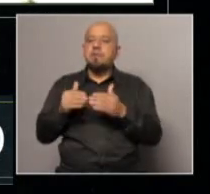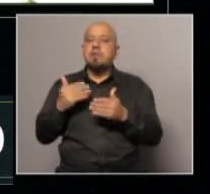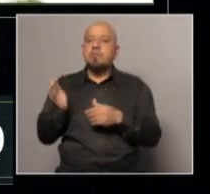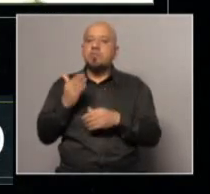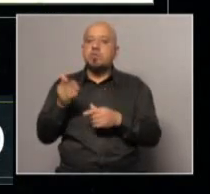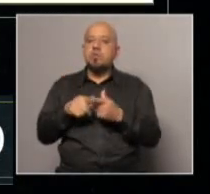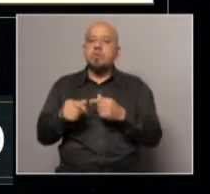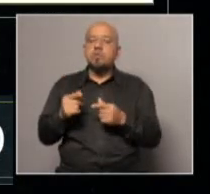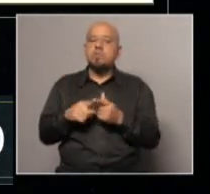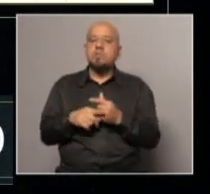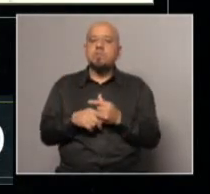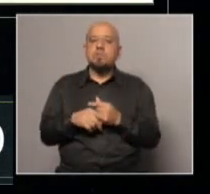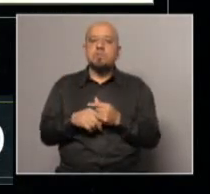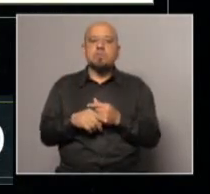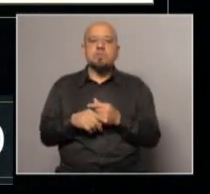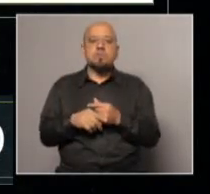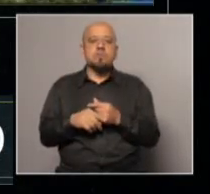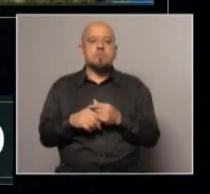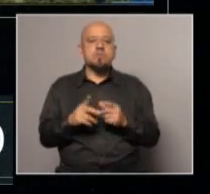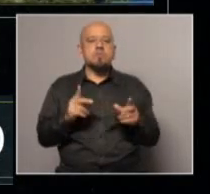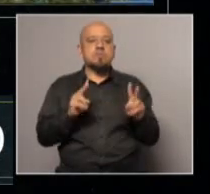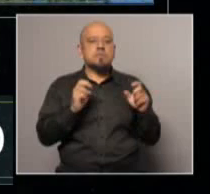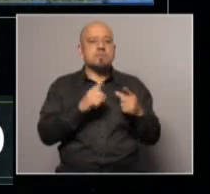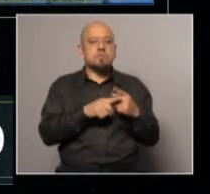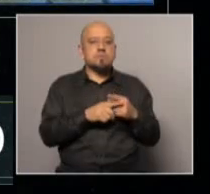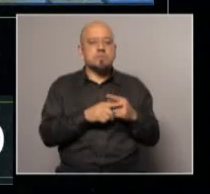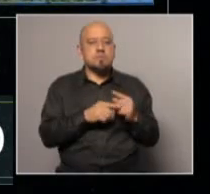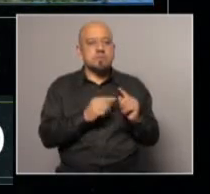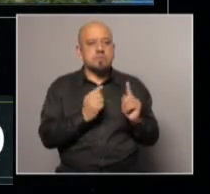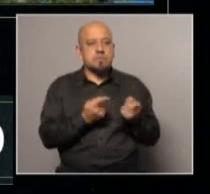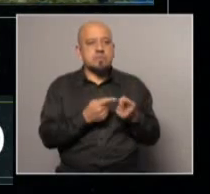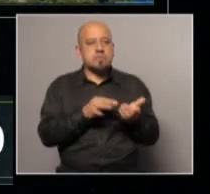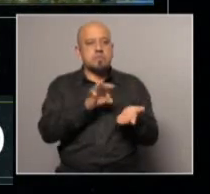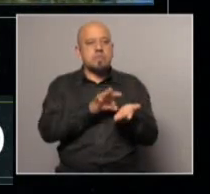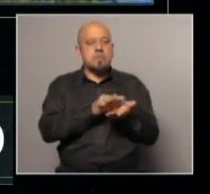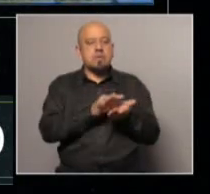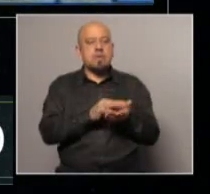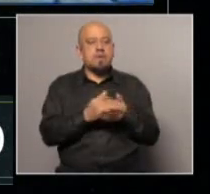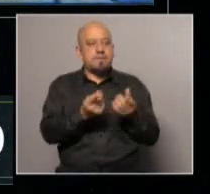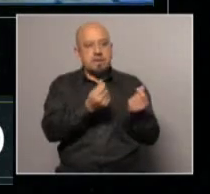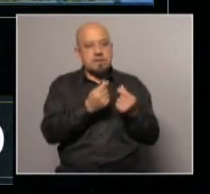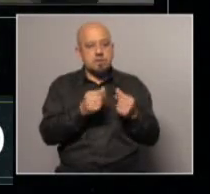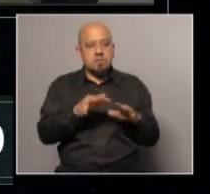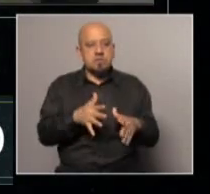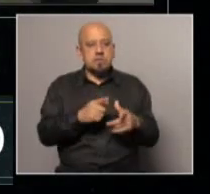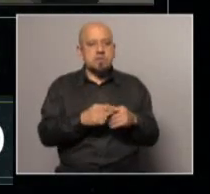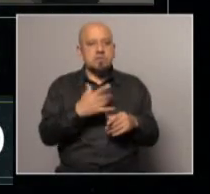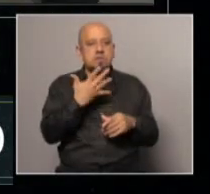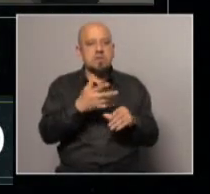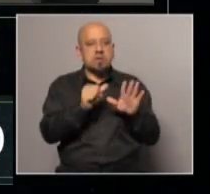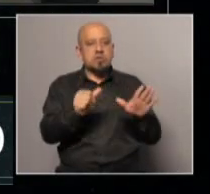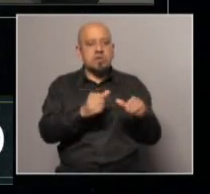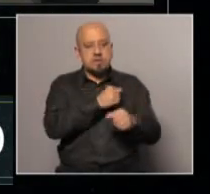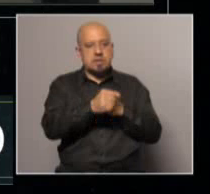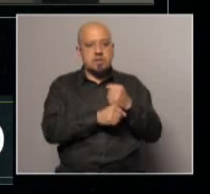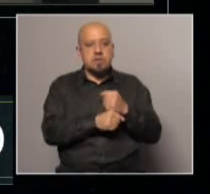tiempo puede llevar eso? Si arreglamos los del tema regulatorio y arreglamos el sistema financiero, yo creo que estamos a 5 o 6 años de poder llegar. ¿Pero el